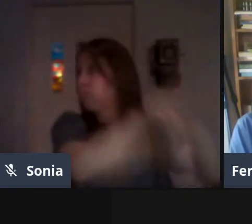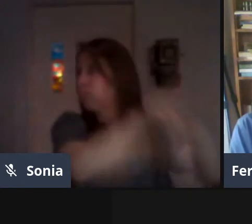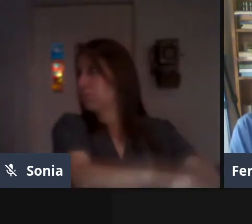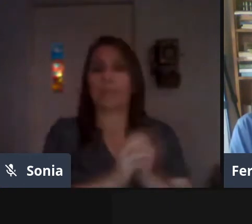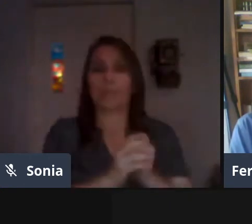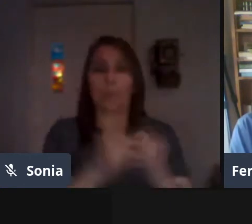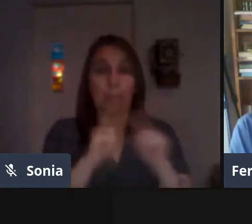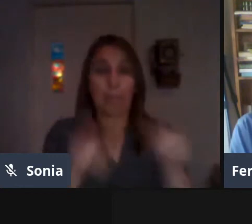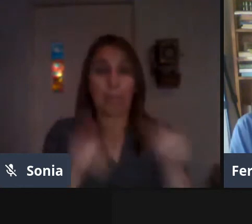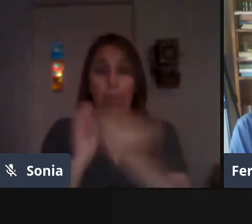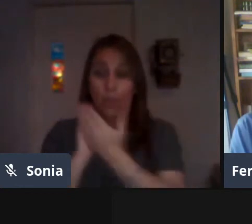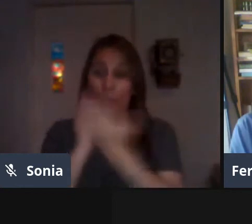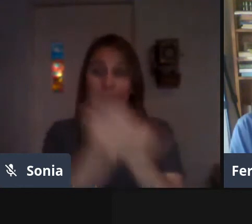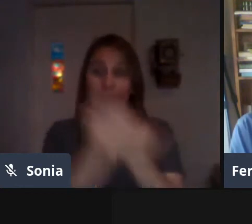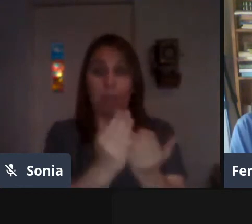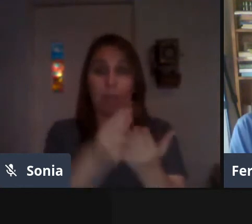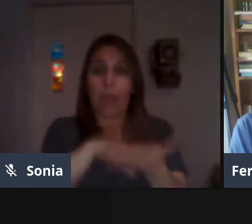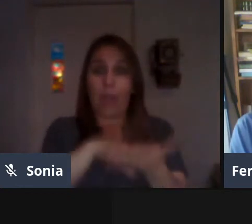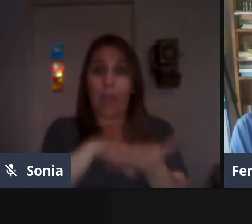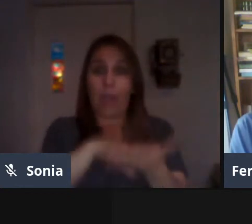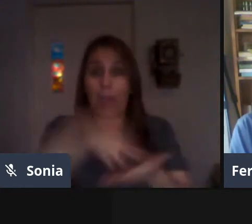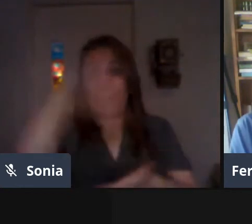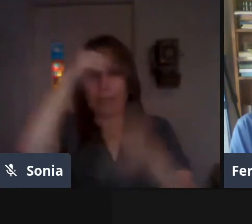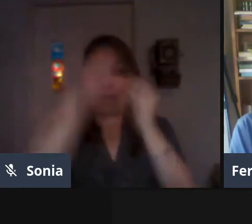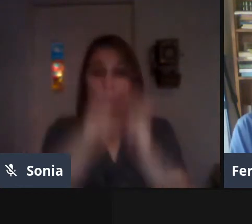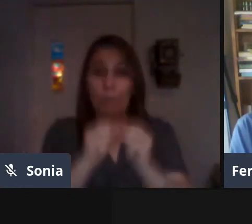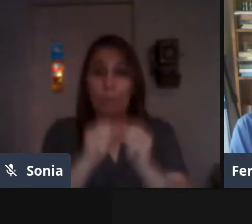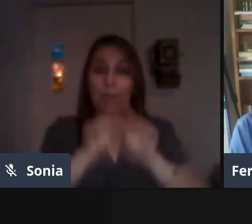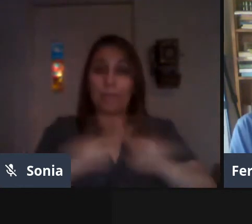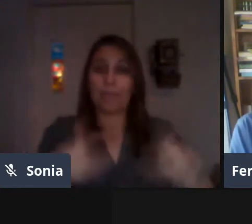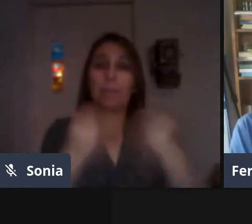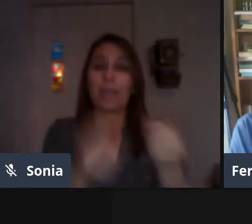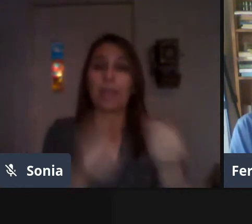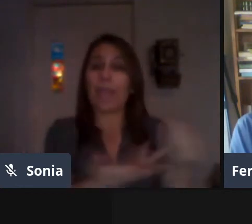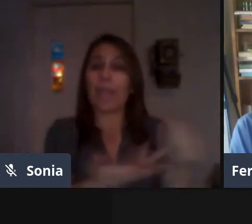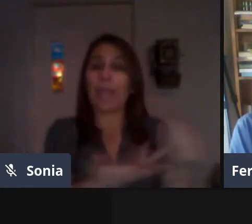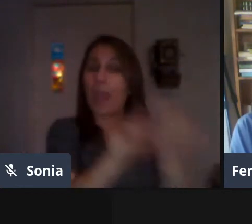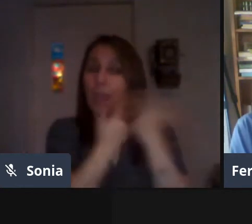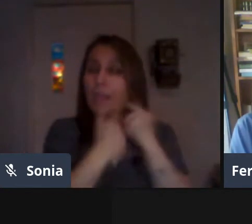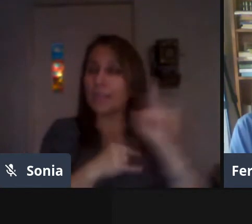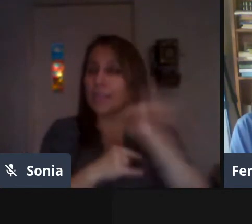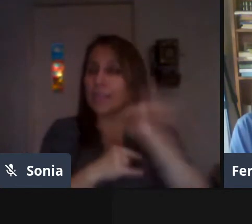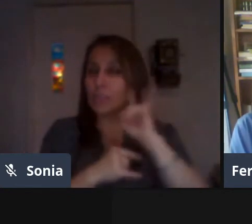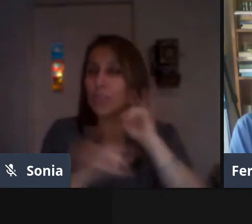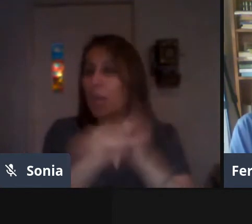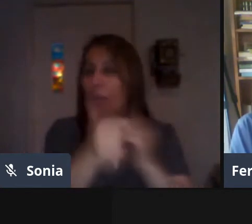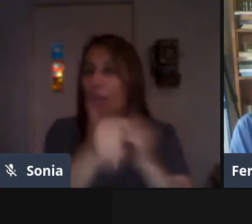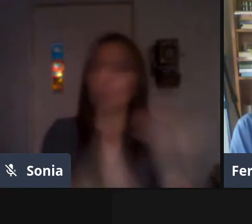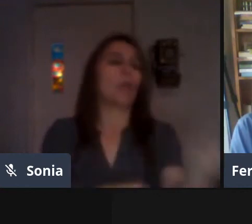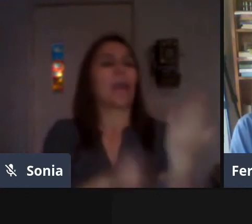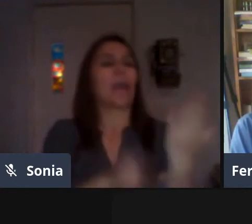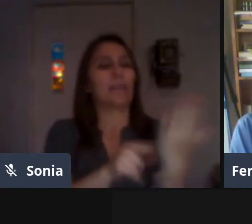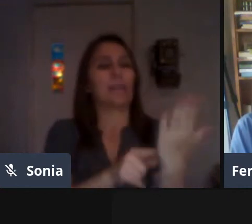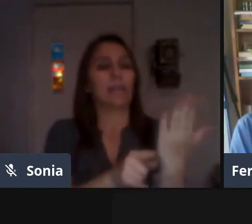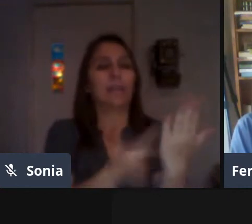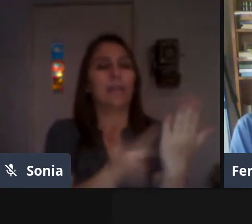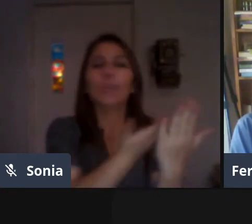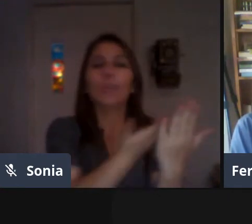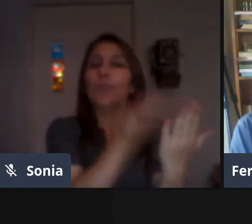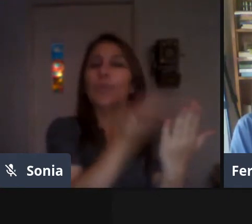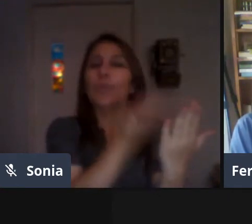aprendemos otro modo de escuchar al otro de escuchar a ese personaje y acompañarlo